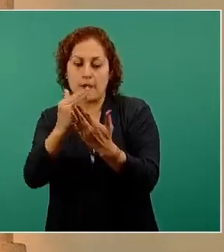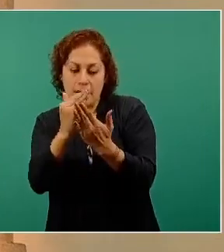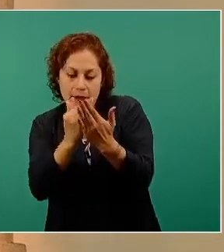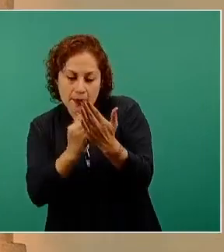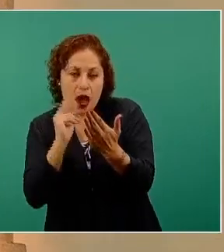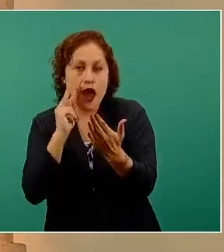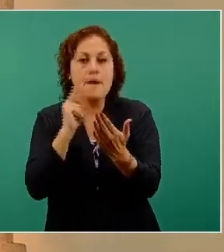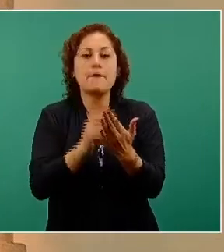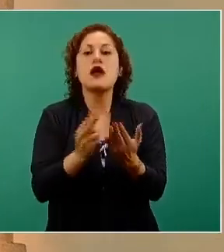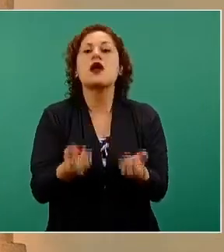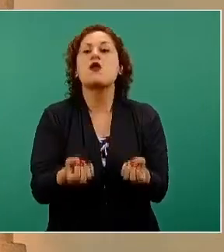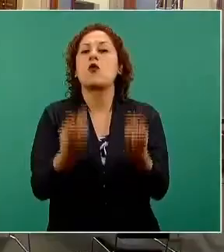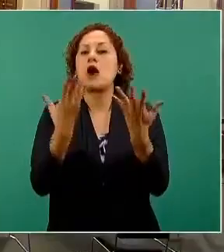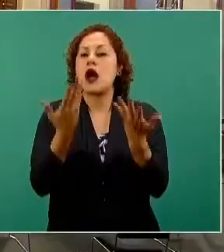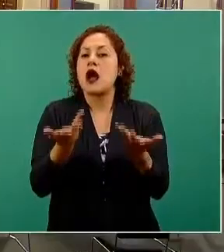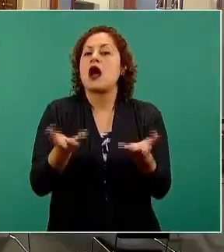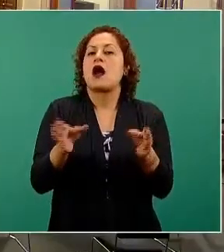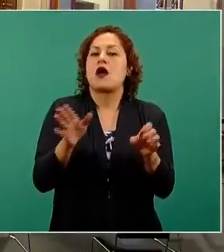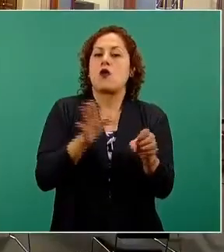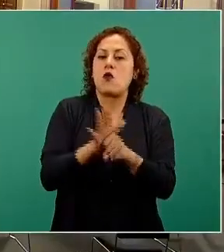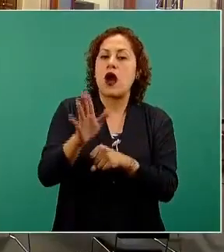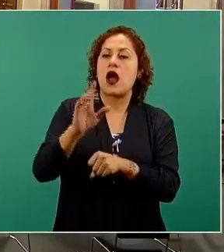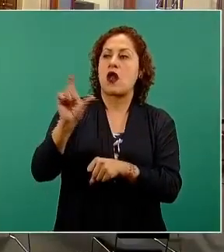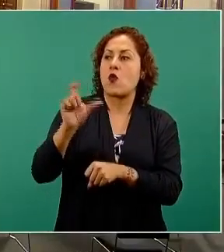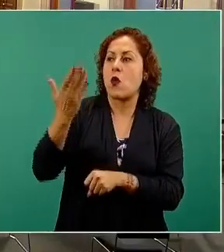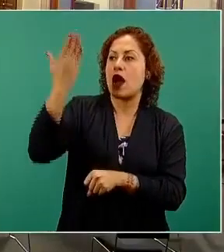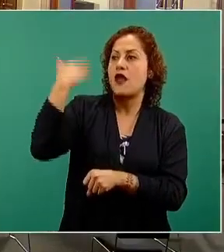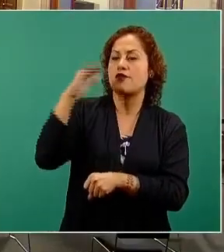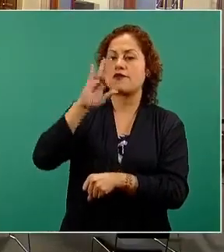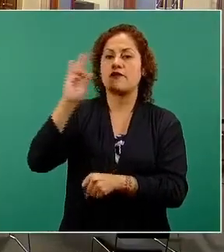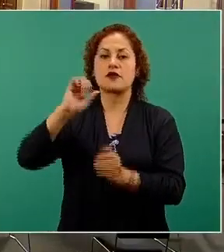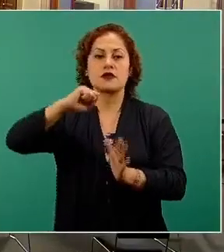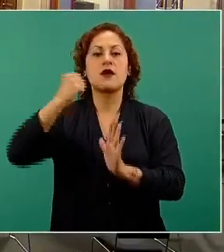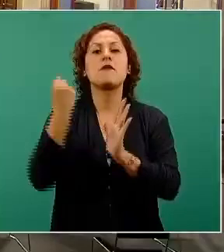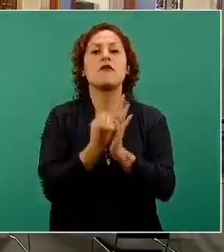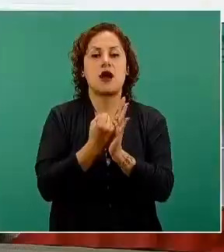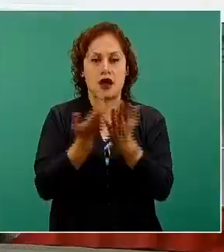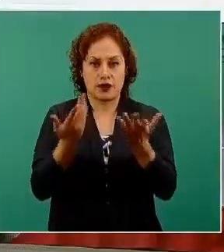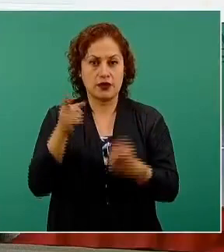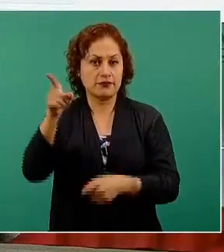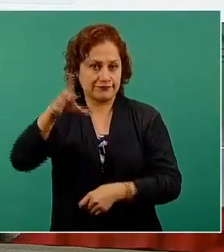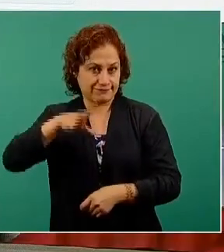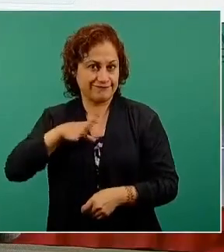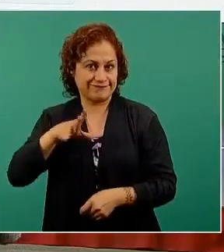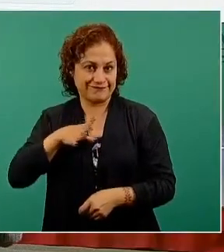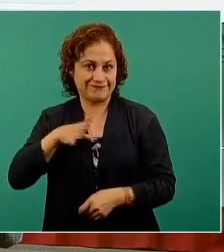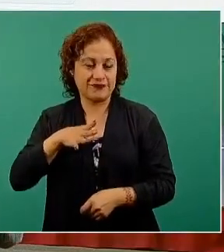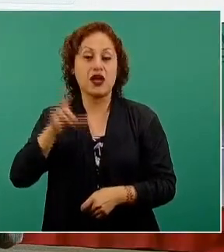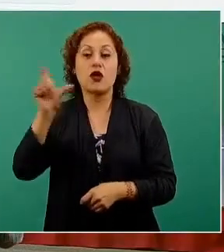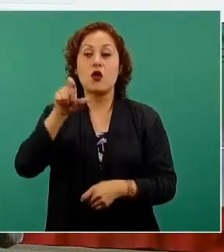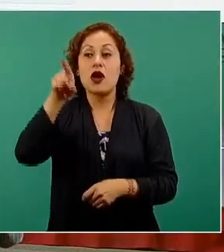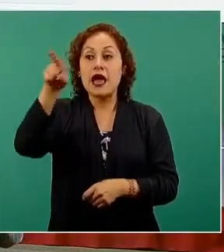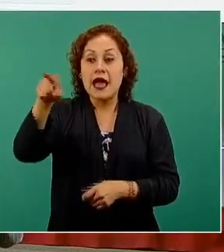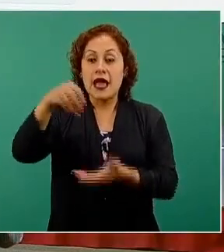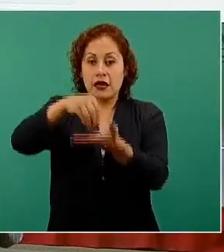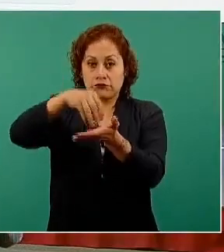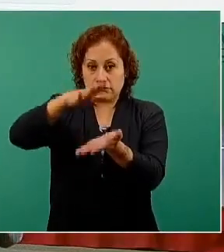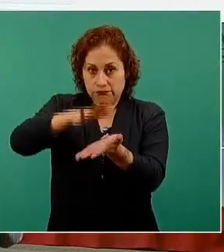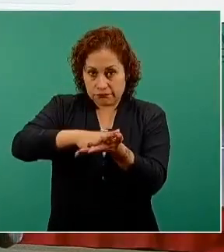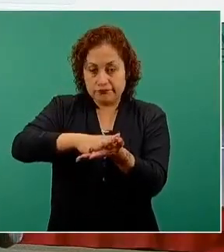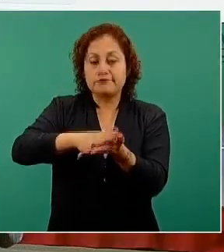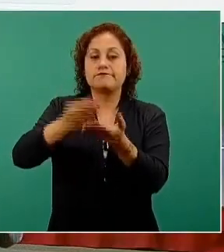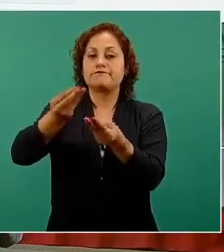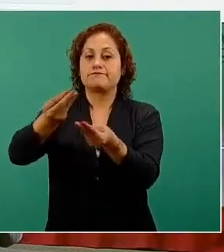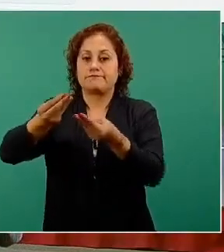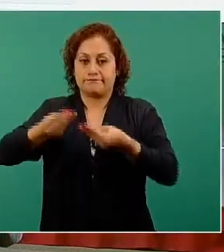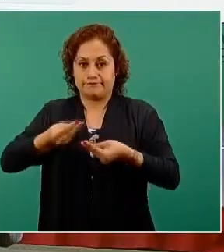importante. Eso es lo que hace este reporte. Este reporte, una vez que llega a los centros de salud, se notifica, se verifica por el